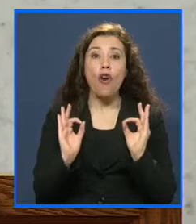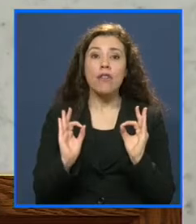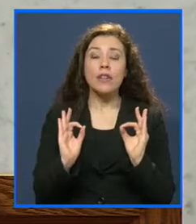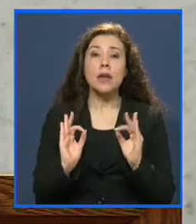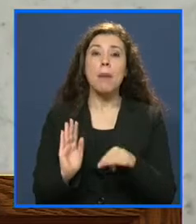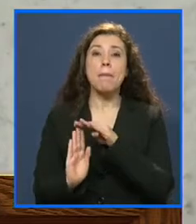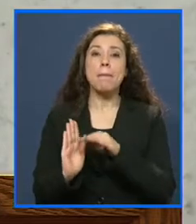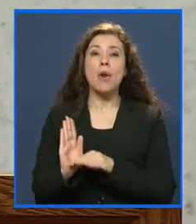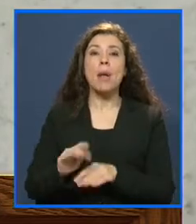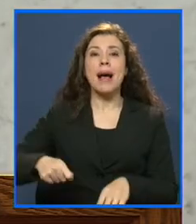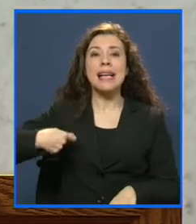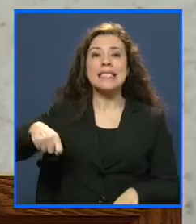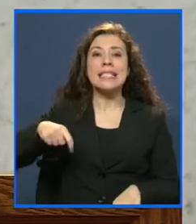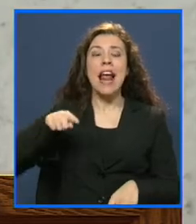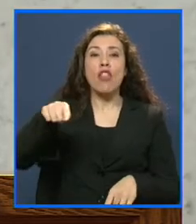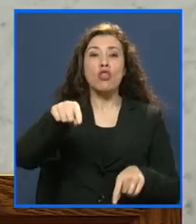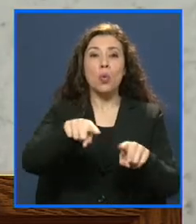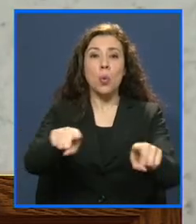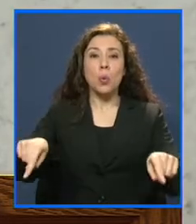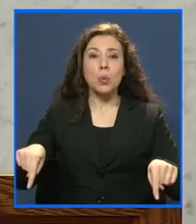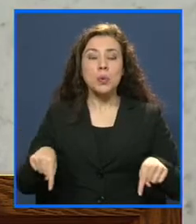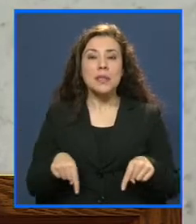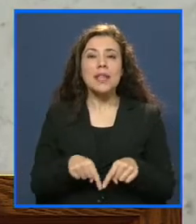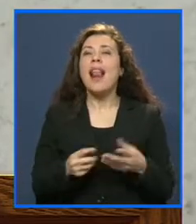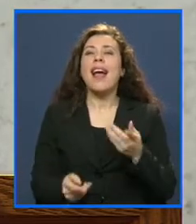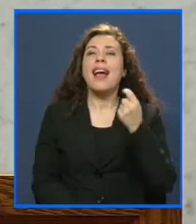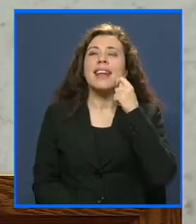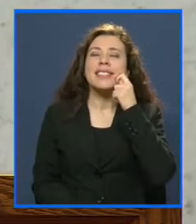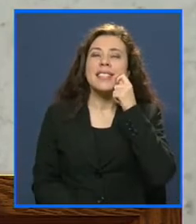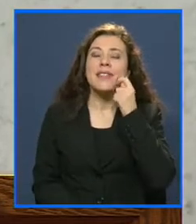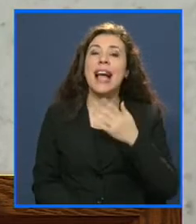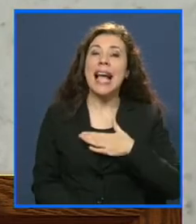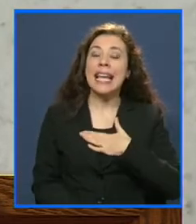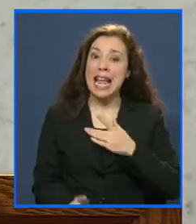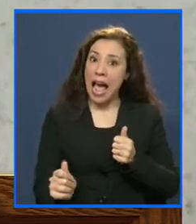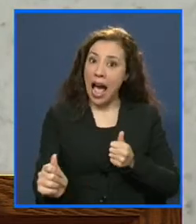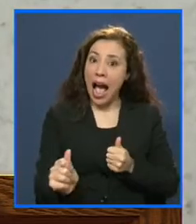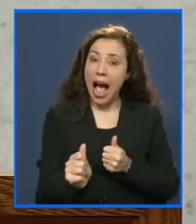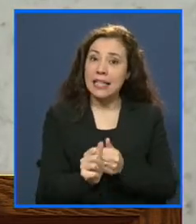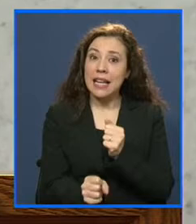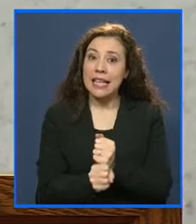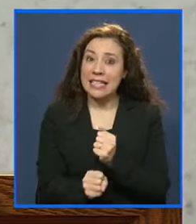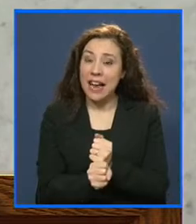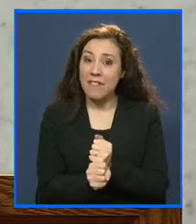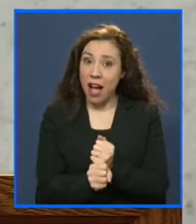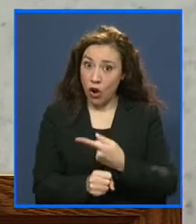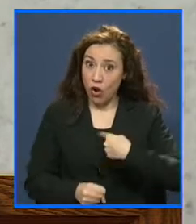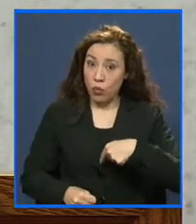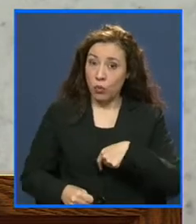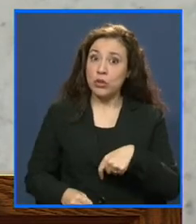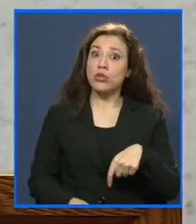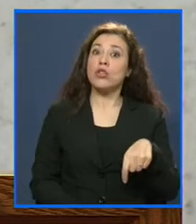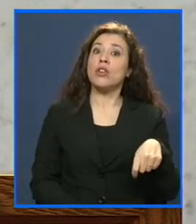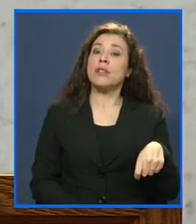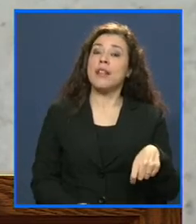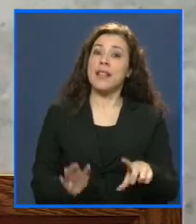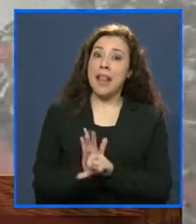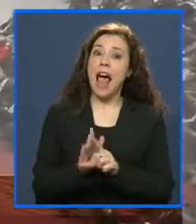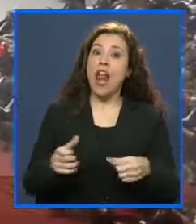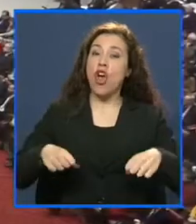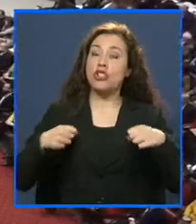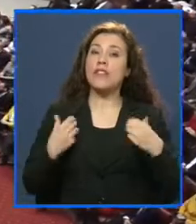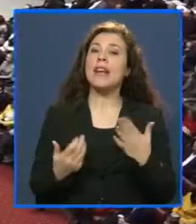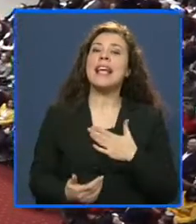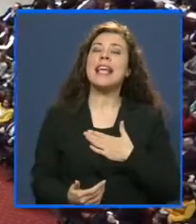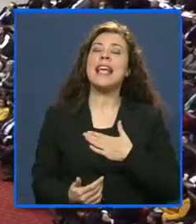programa senado en tu sala que en términos generales pretende acercar el trabajo legislativo a los jóvenes con el propósito